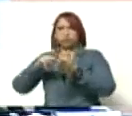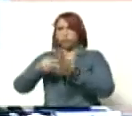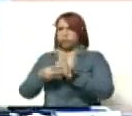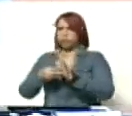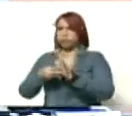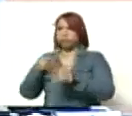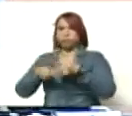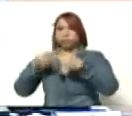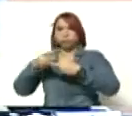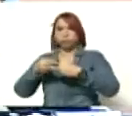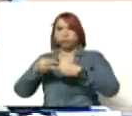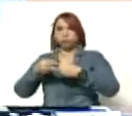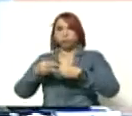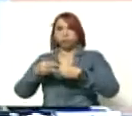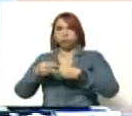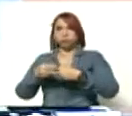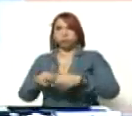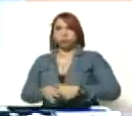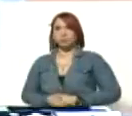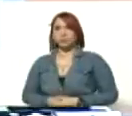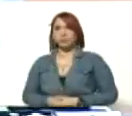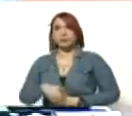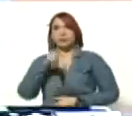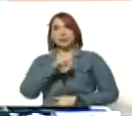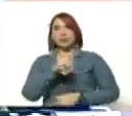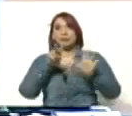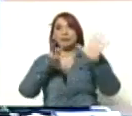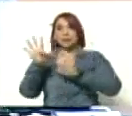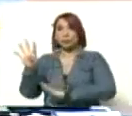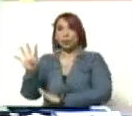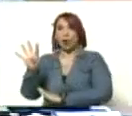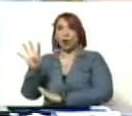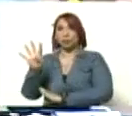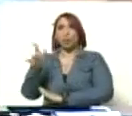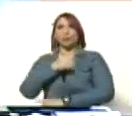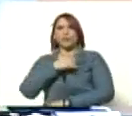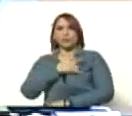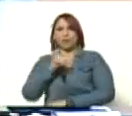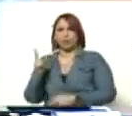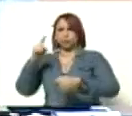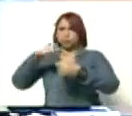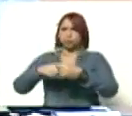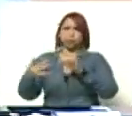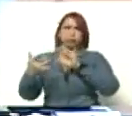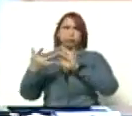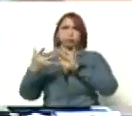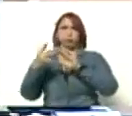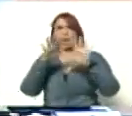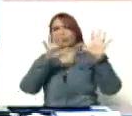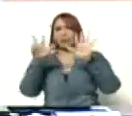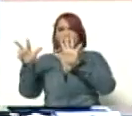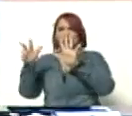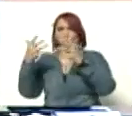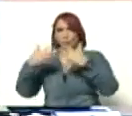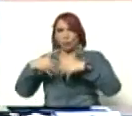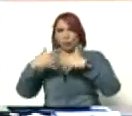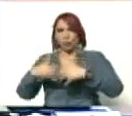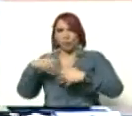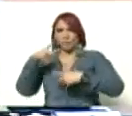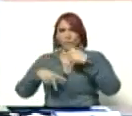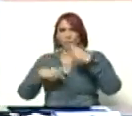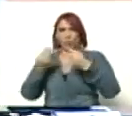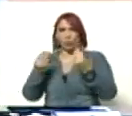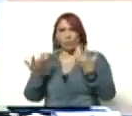de la determinación de las 174 carreras priorizadas vinculadas a los 18 motores productivos y cómo se